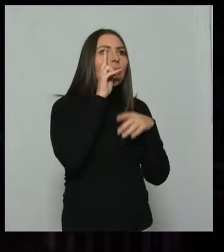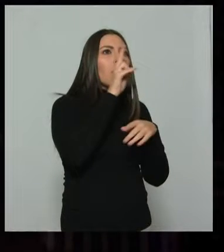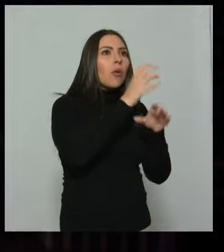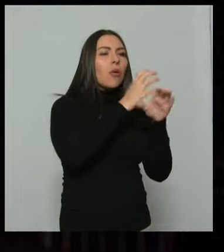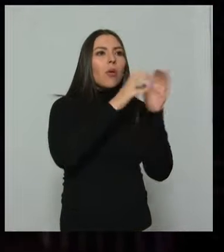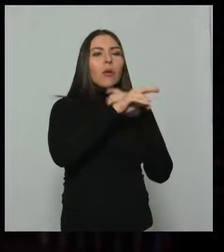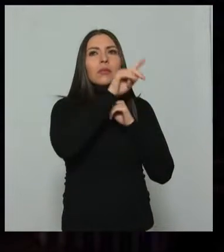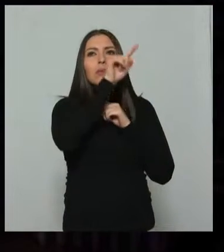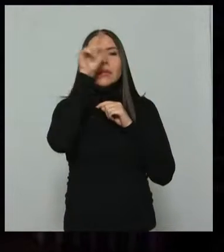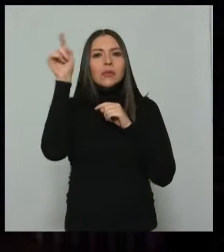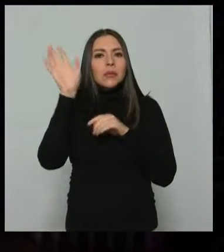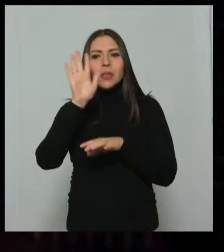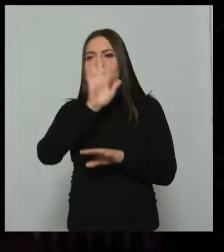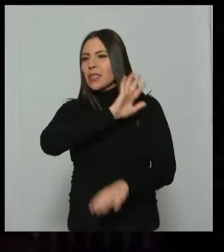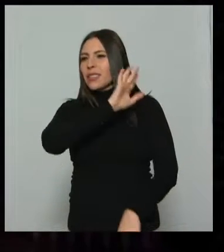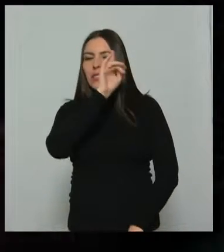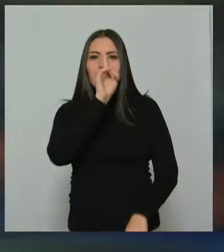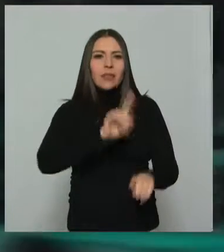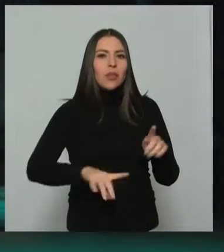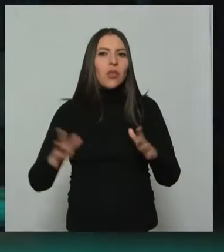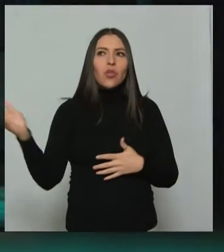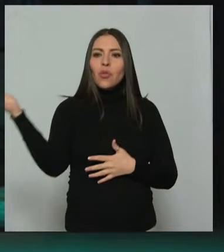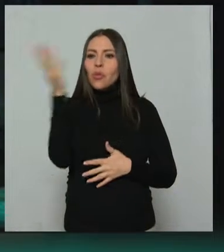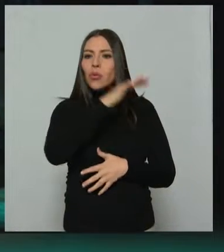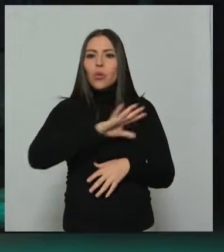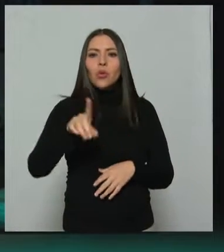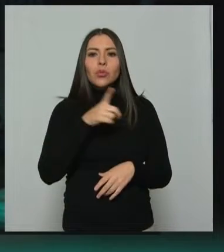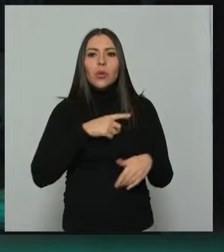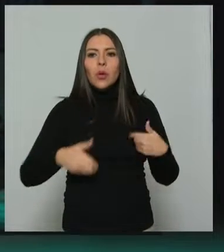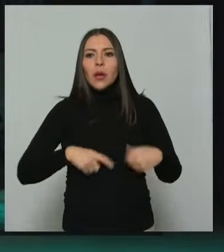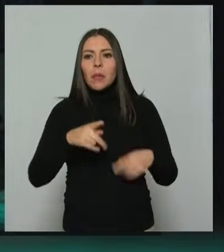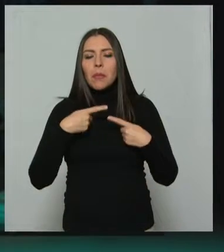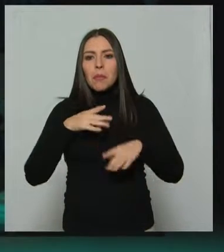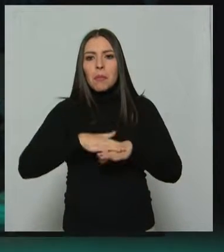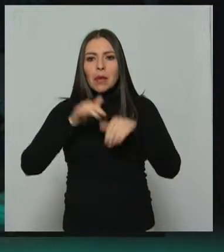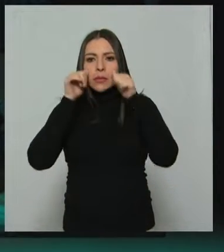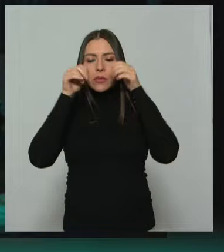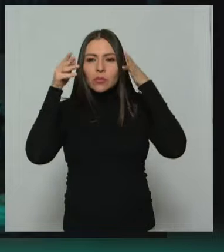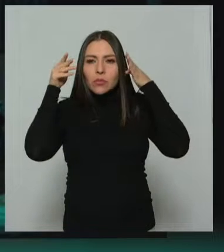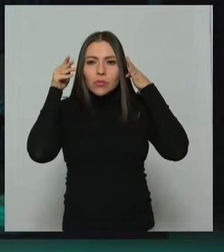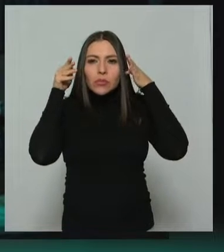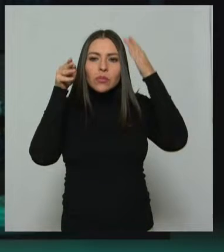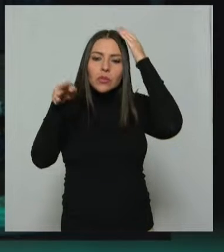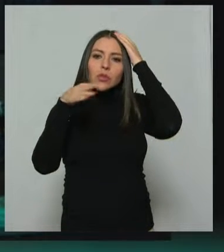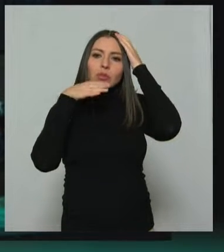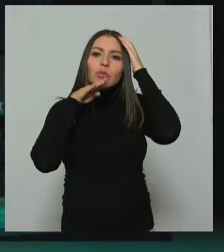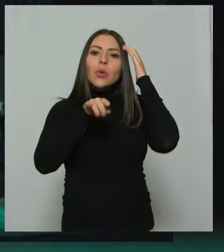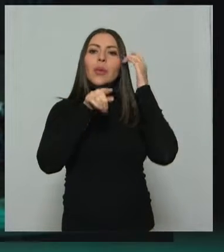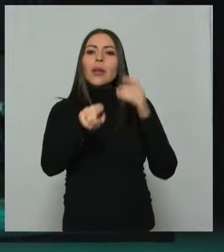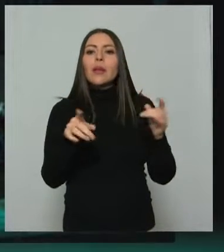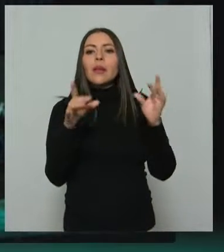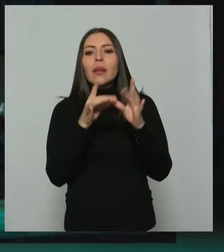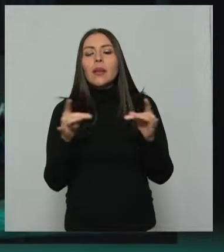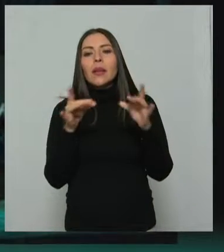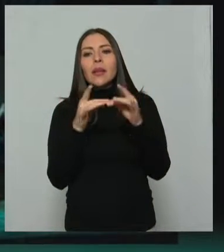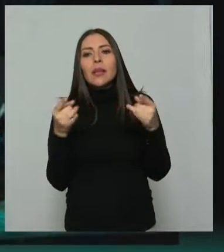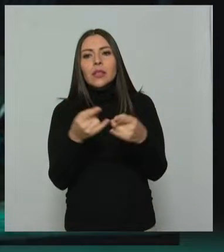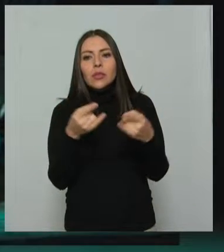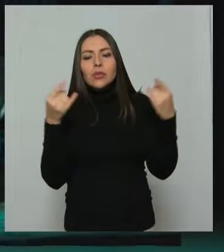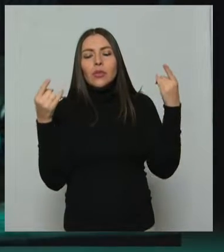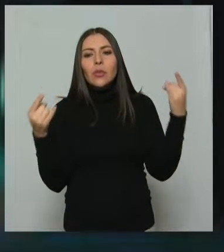en la historia, en los versos, en la lírica de esta historia, que habla sobre Segismundo, que es el